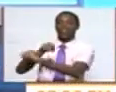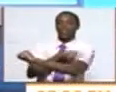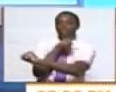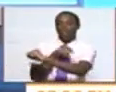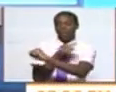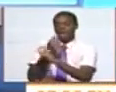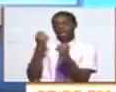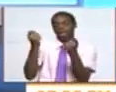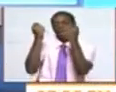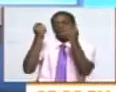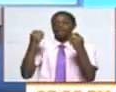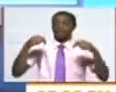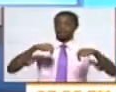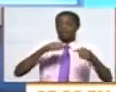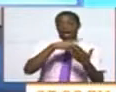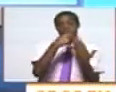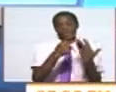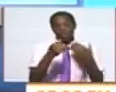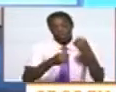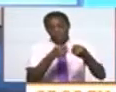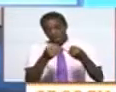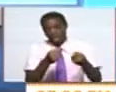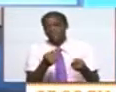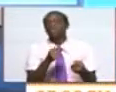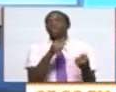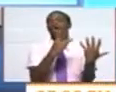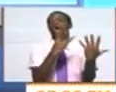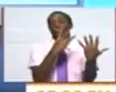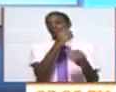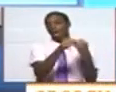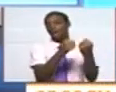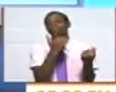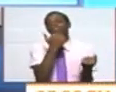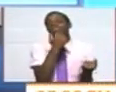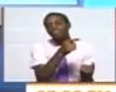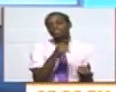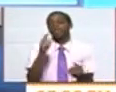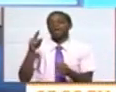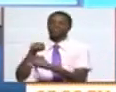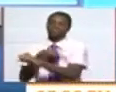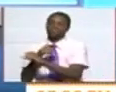casi 8 años en Cayendo y Corriendo. Pido un aplauso para los trabajadores